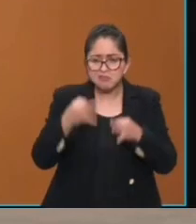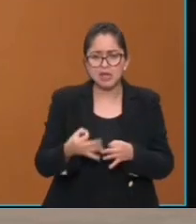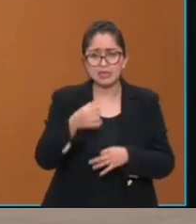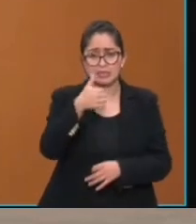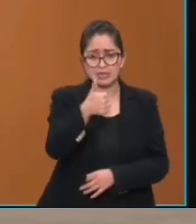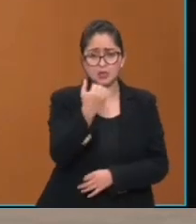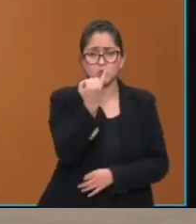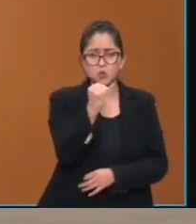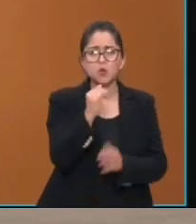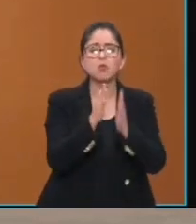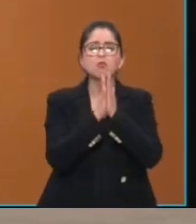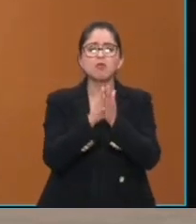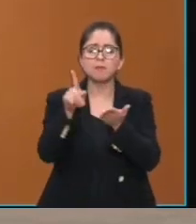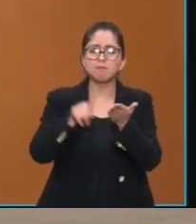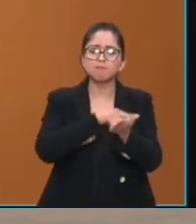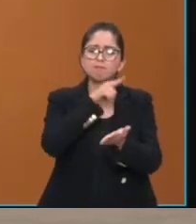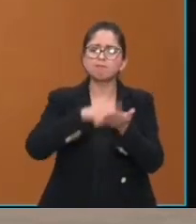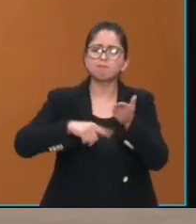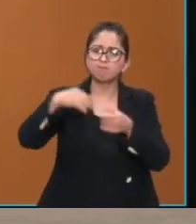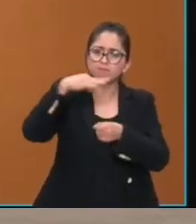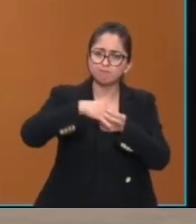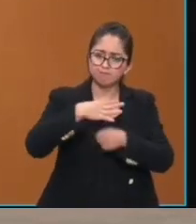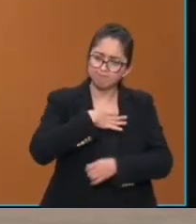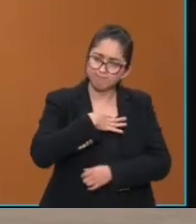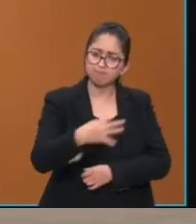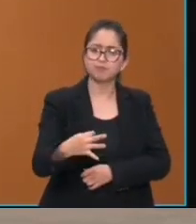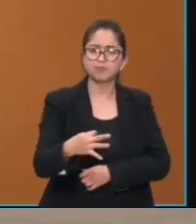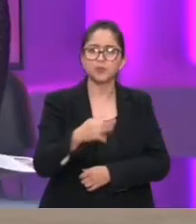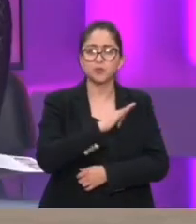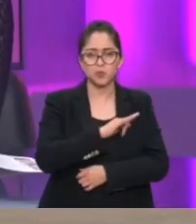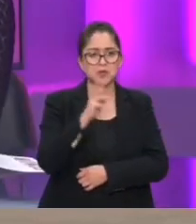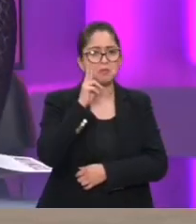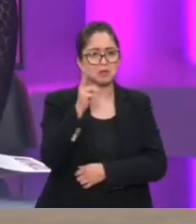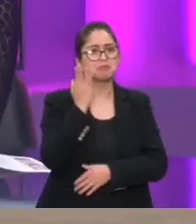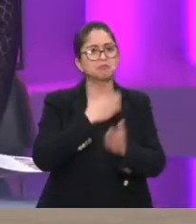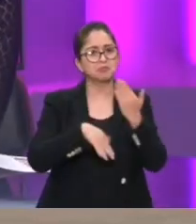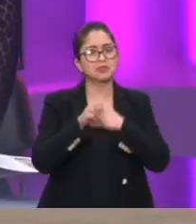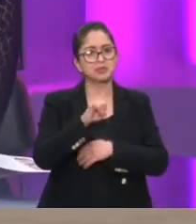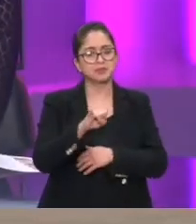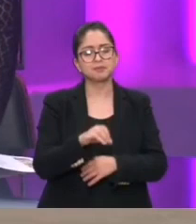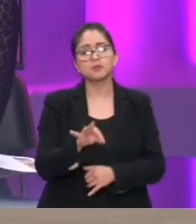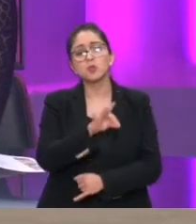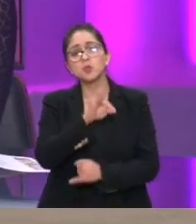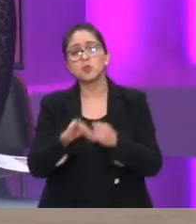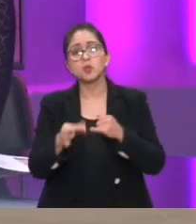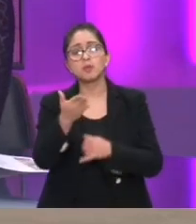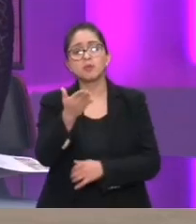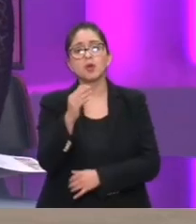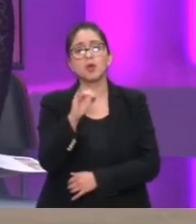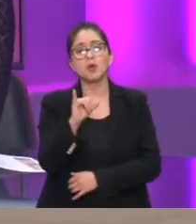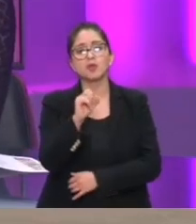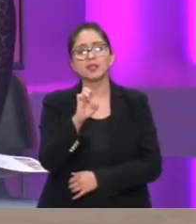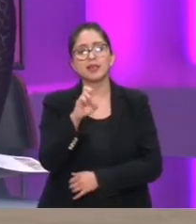junio, vota por nosotros, vas a ver. Gracias, Salomón. Mensaje final, por favor, de José Enrique